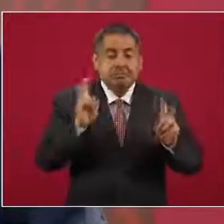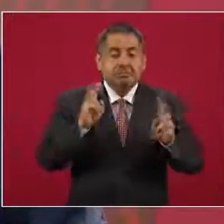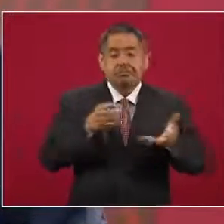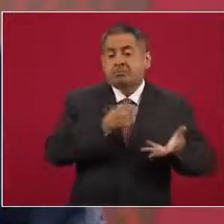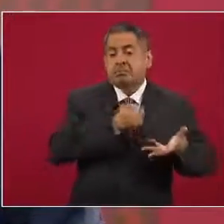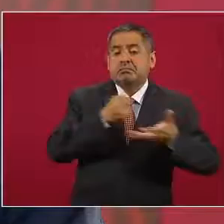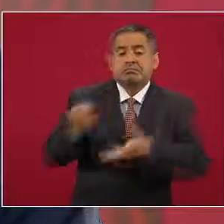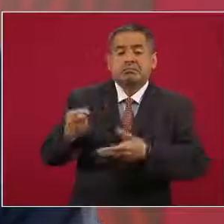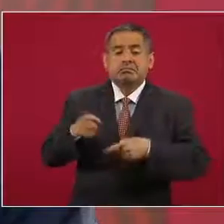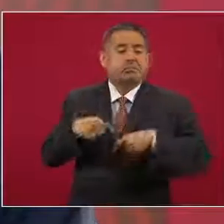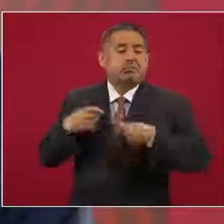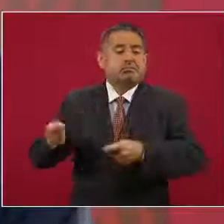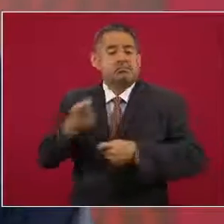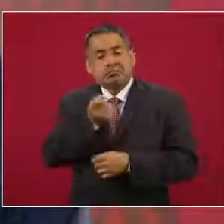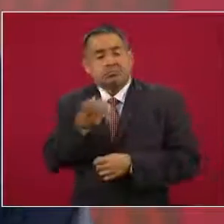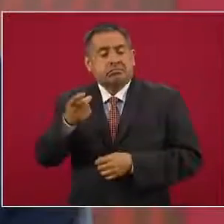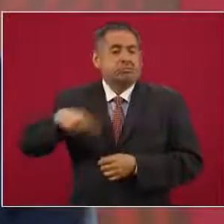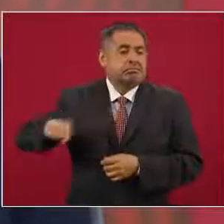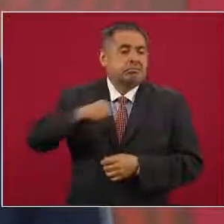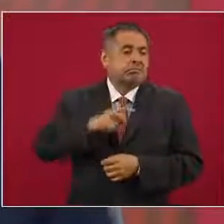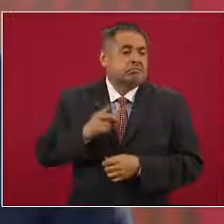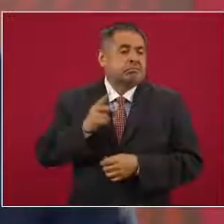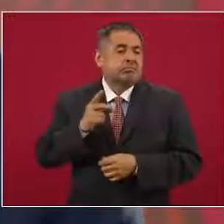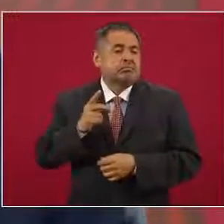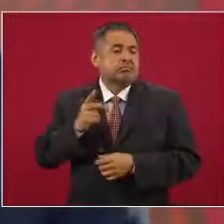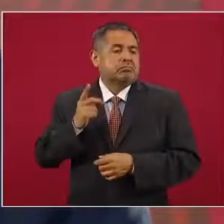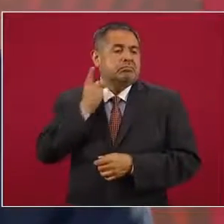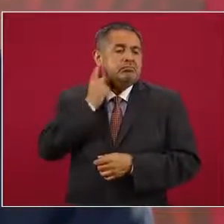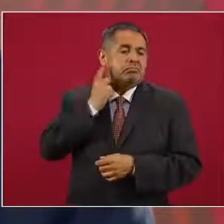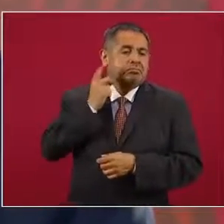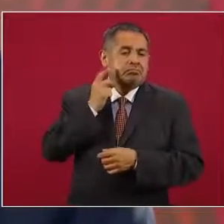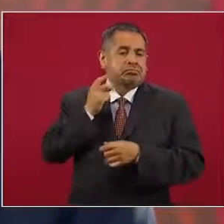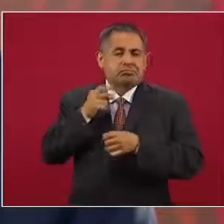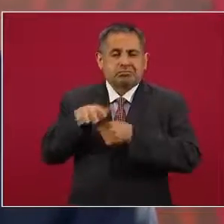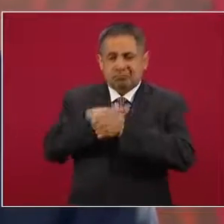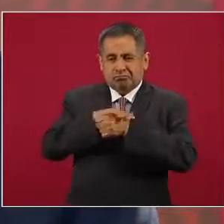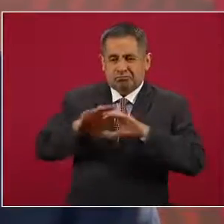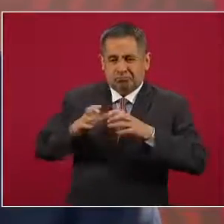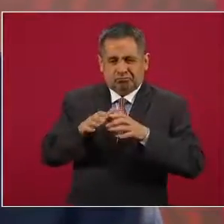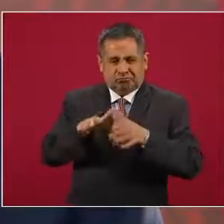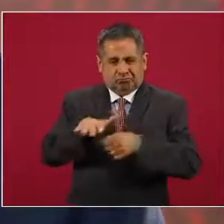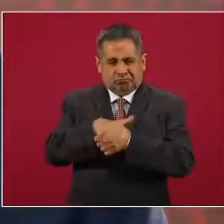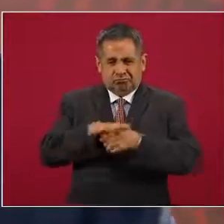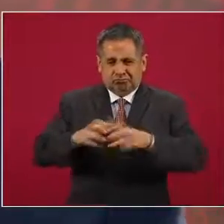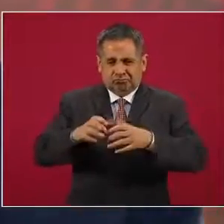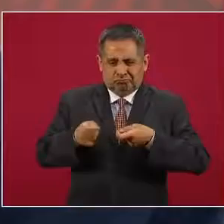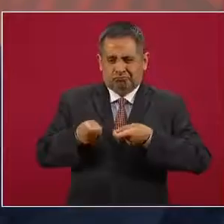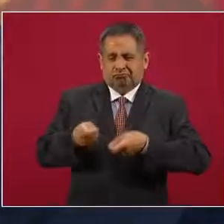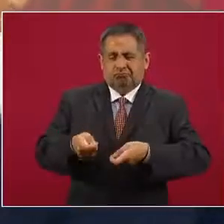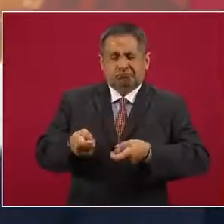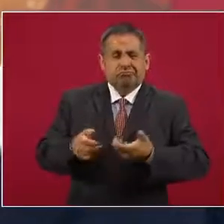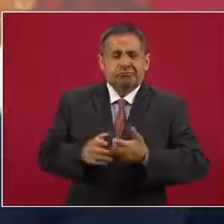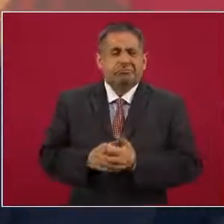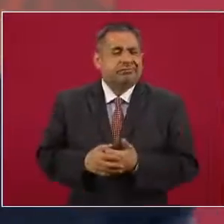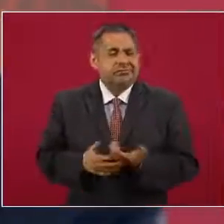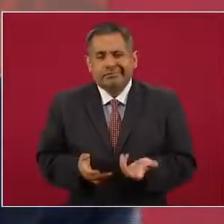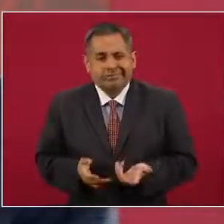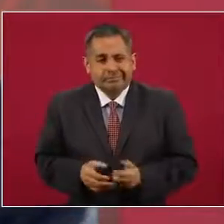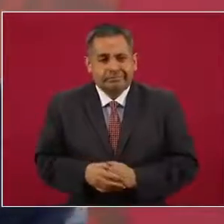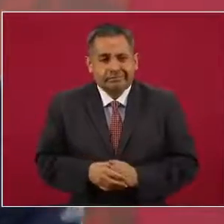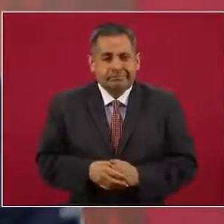presupuesto a los legisladores locales. Entonces, les